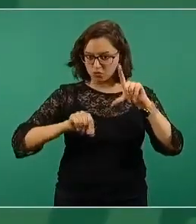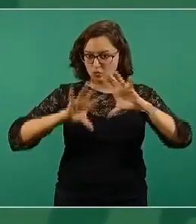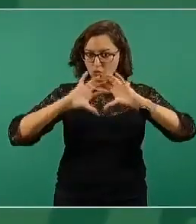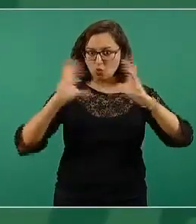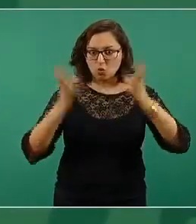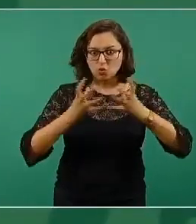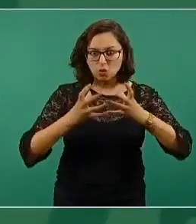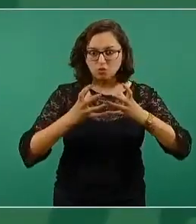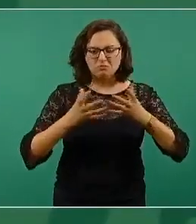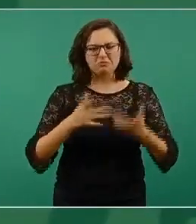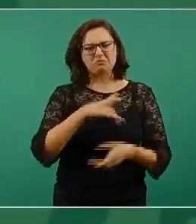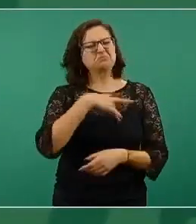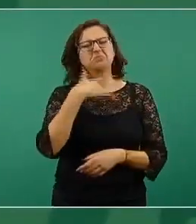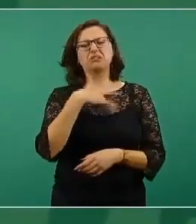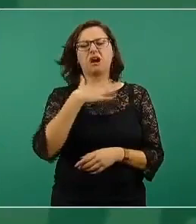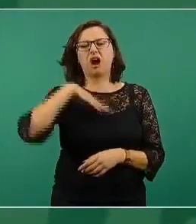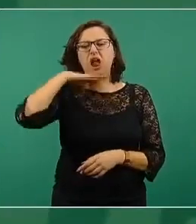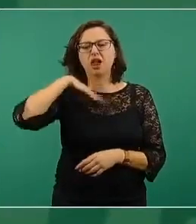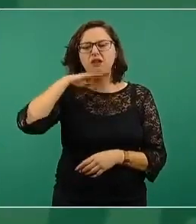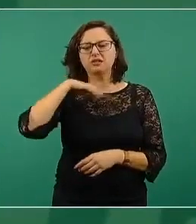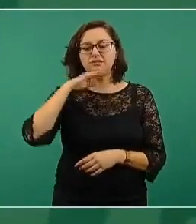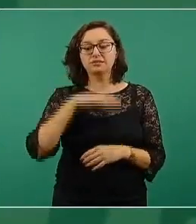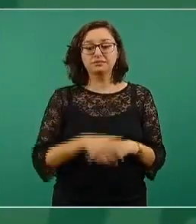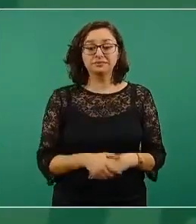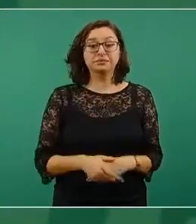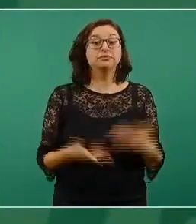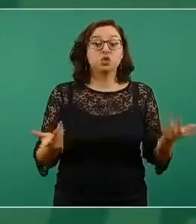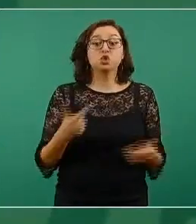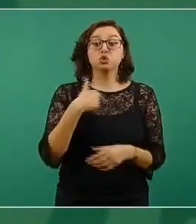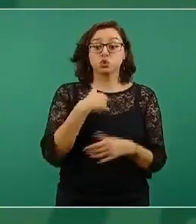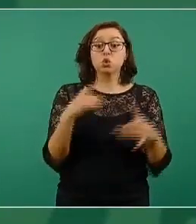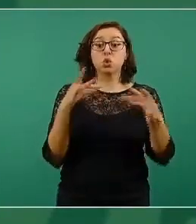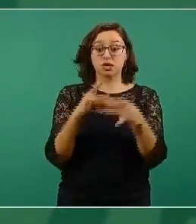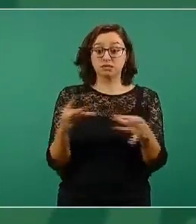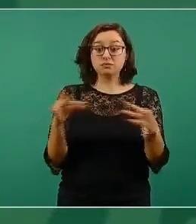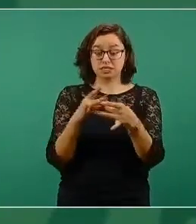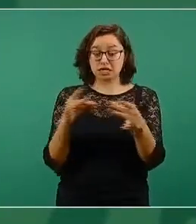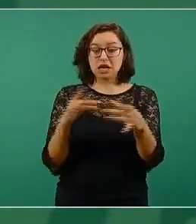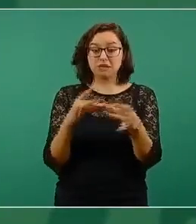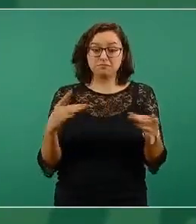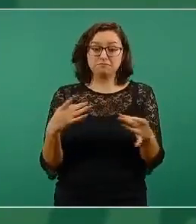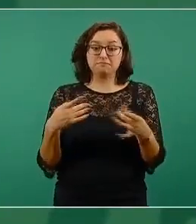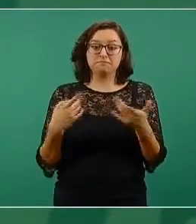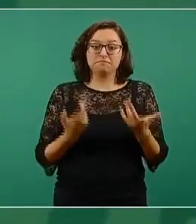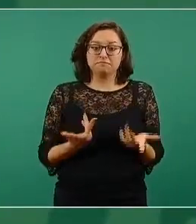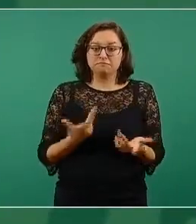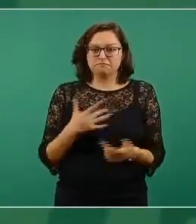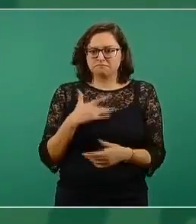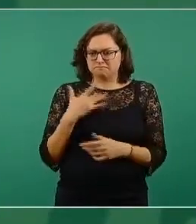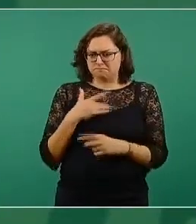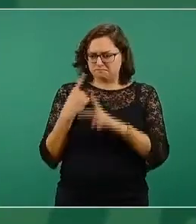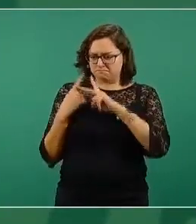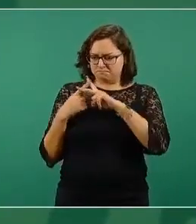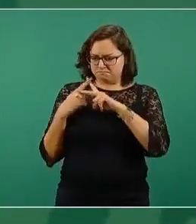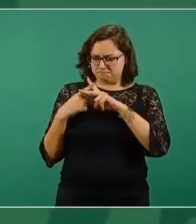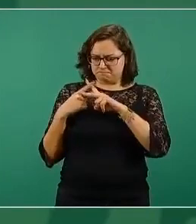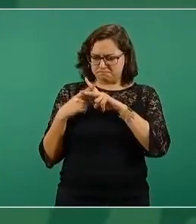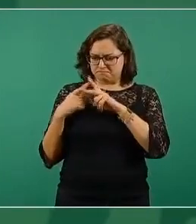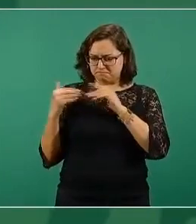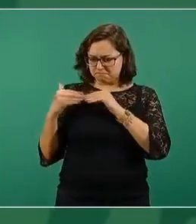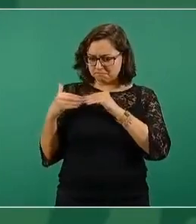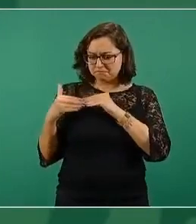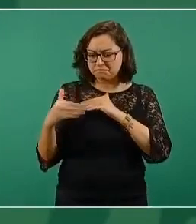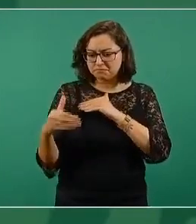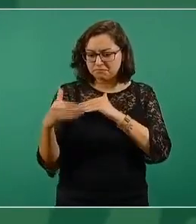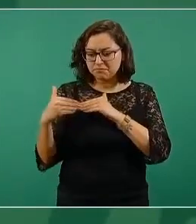esa frase, desde luego fue distorsionada, me referí específicamente a una proyección técnica que